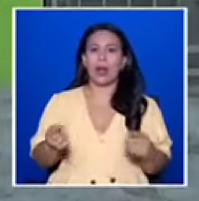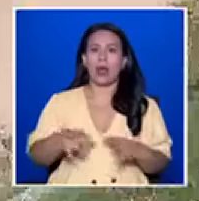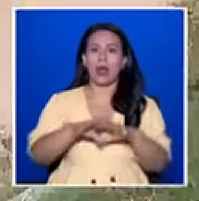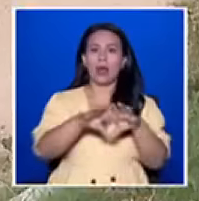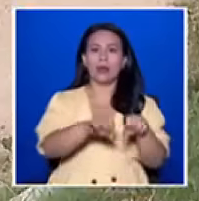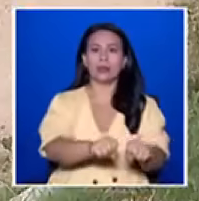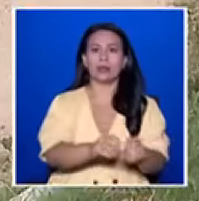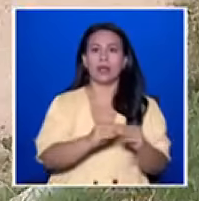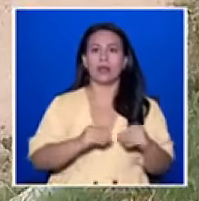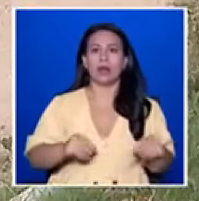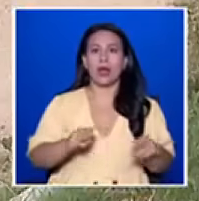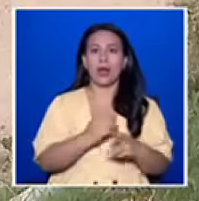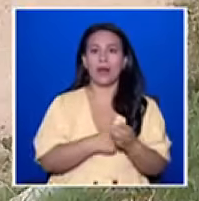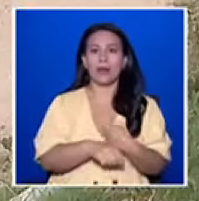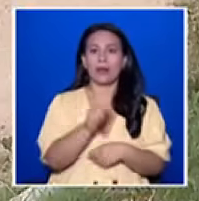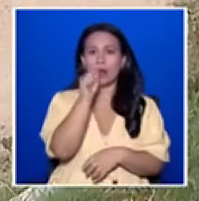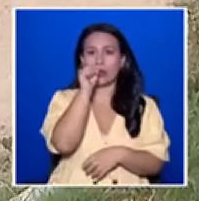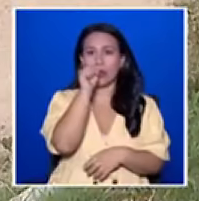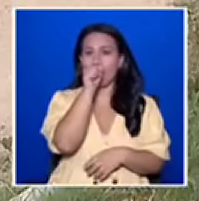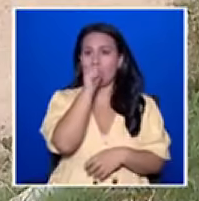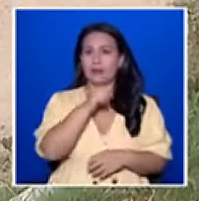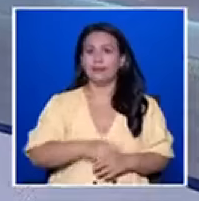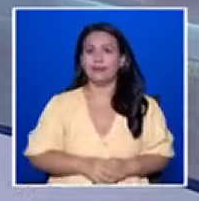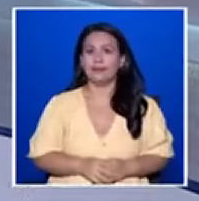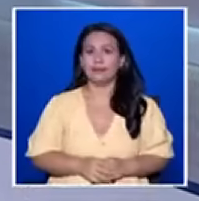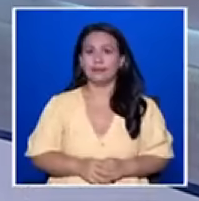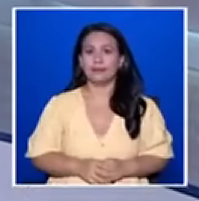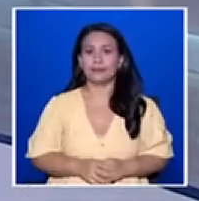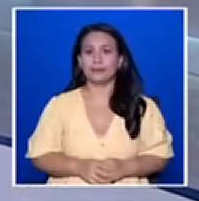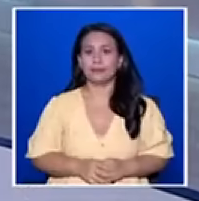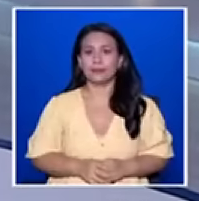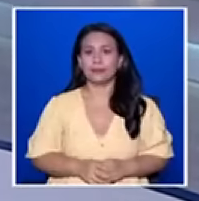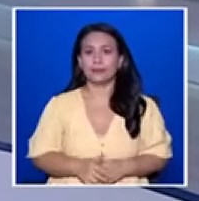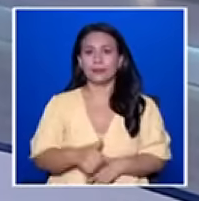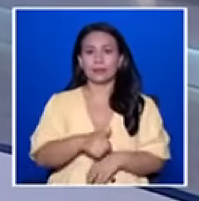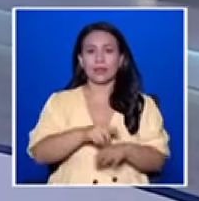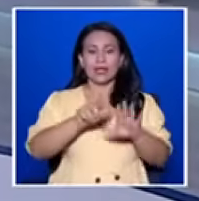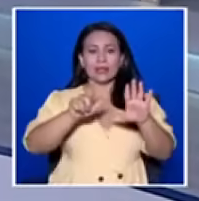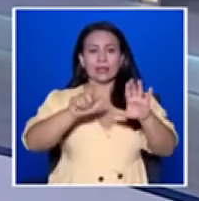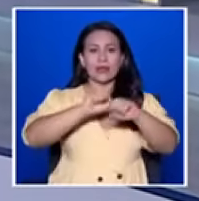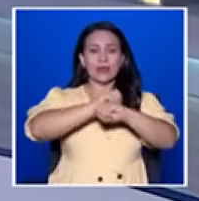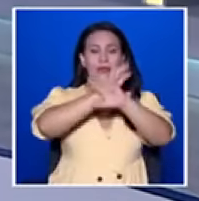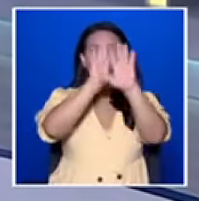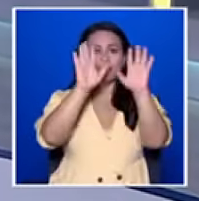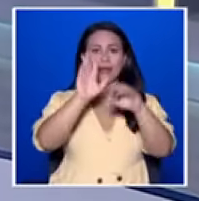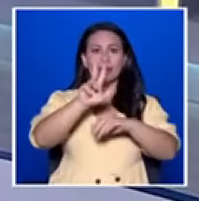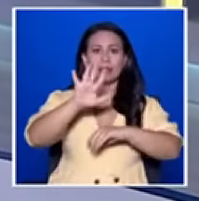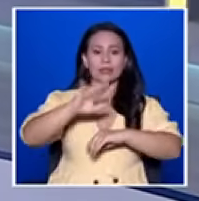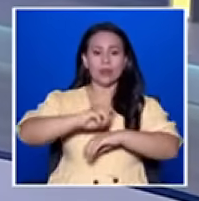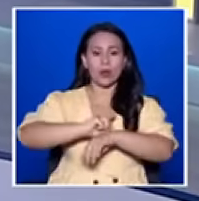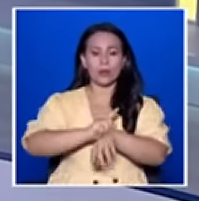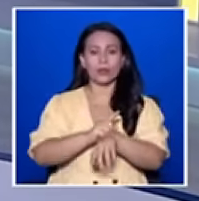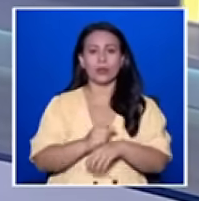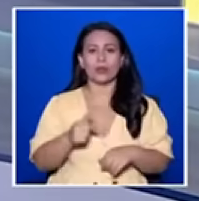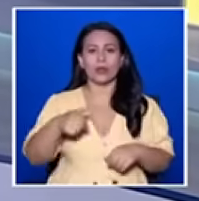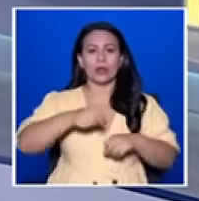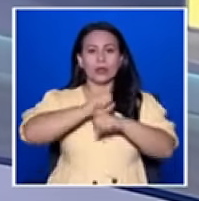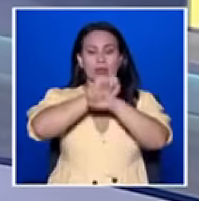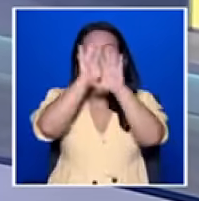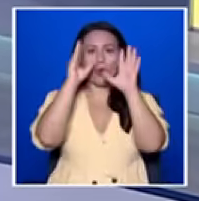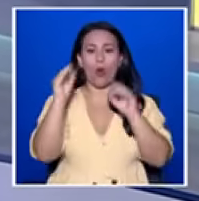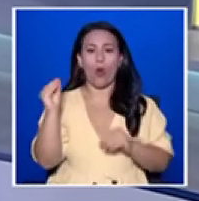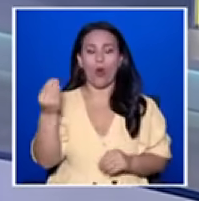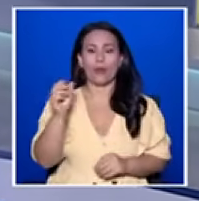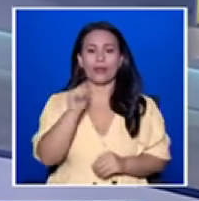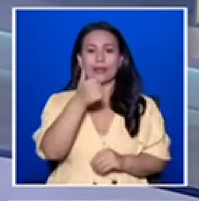del territorio para la venta de droga. Son las 7 de la mañana con 35 minutos. Esta madrugada, un joven